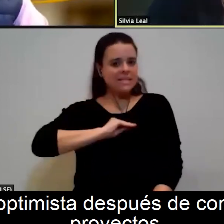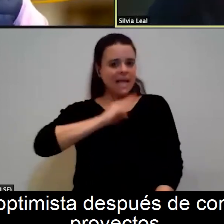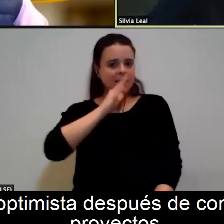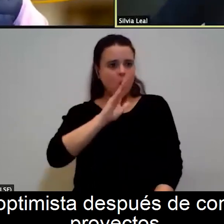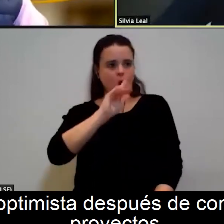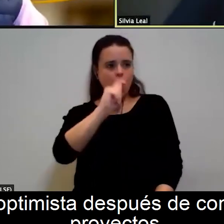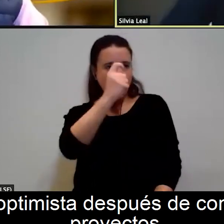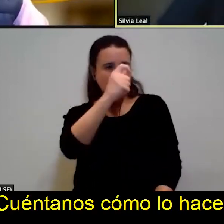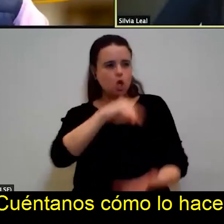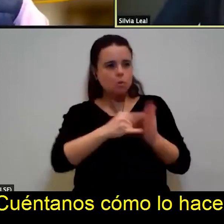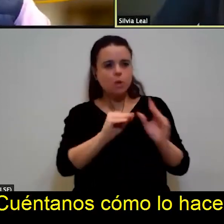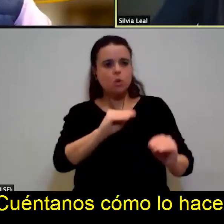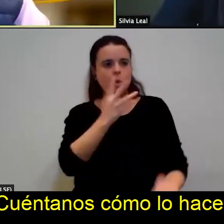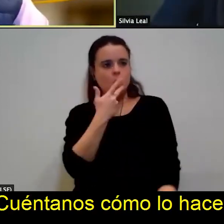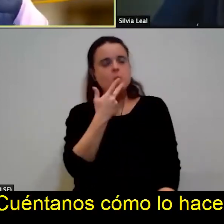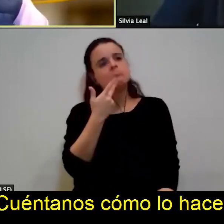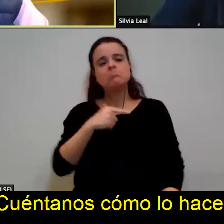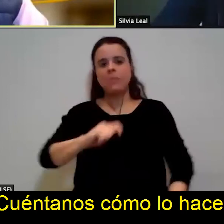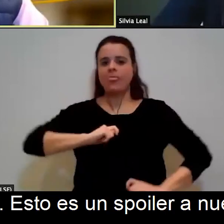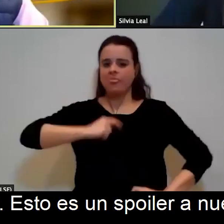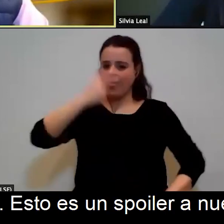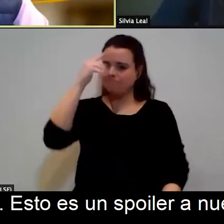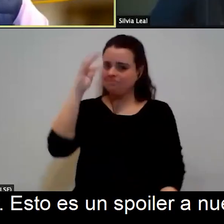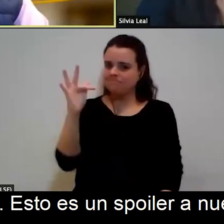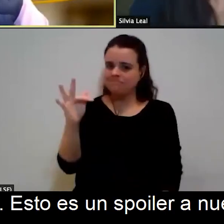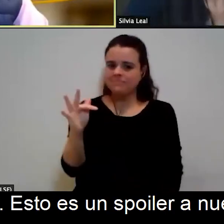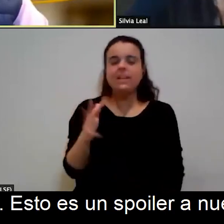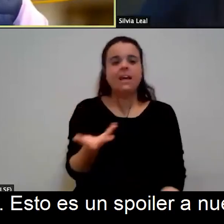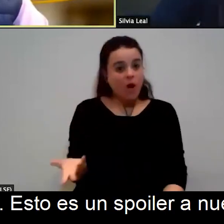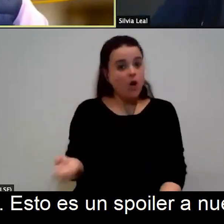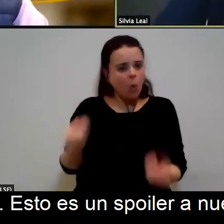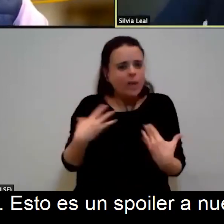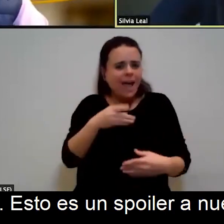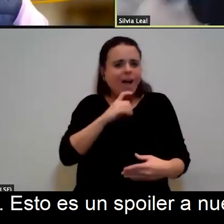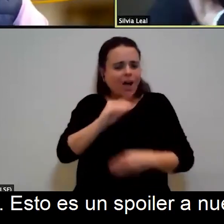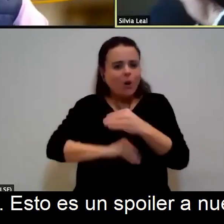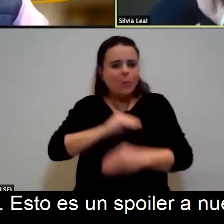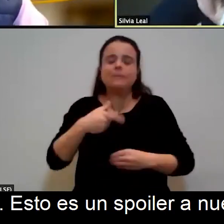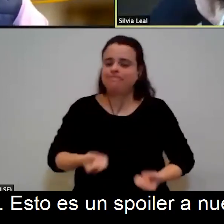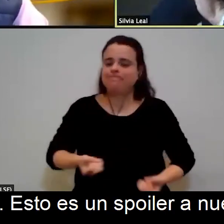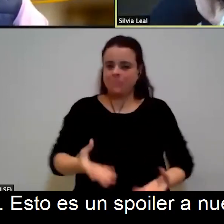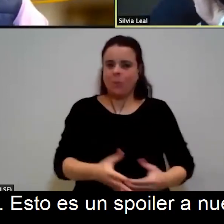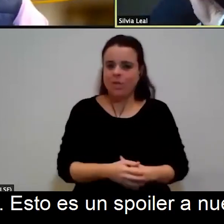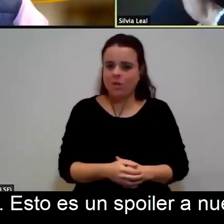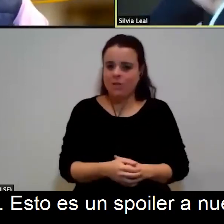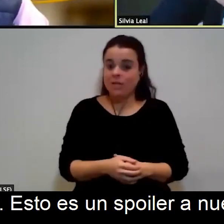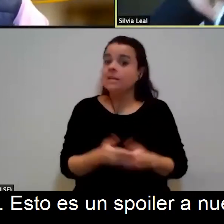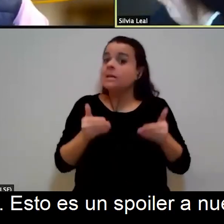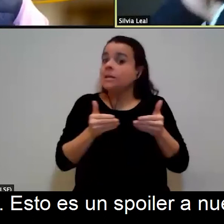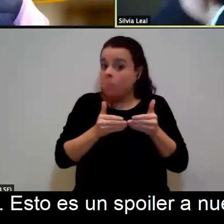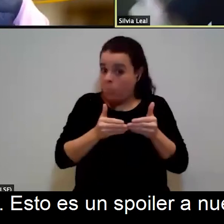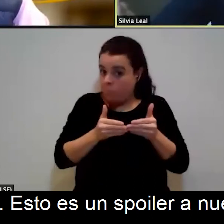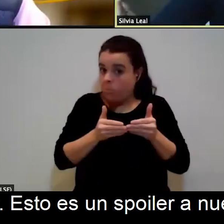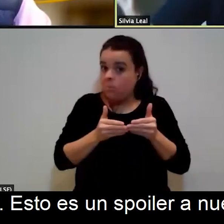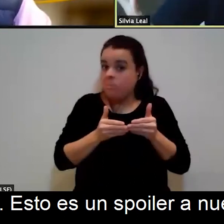y proyectos. Cuéntanoslo cómo lo hacen. Ay, mira, te lo voy a contar, porque esto es un spoiler. Que sepas,